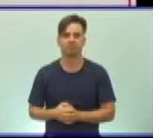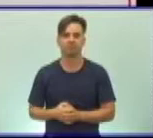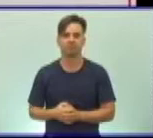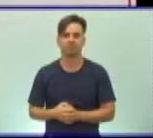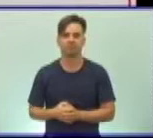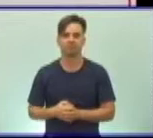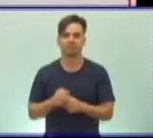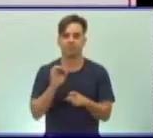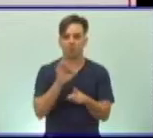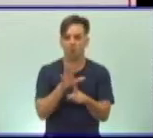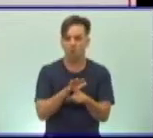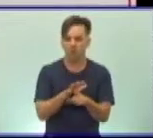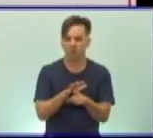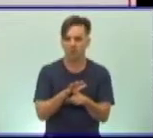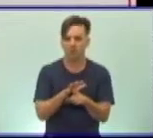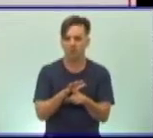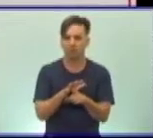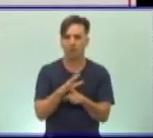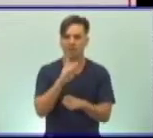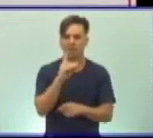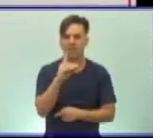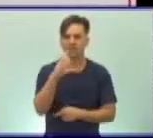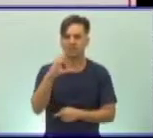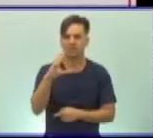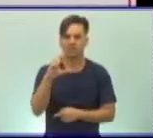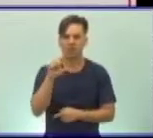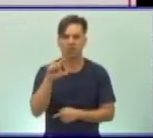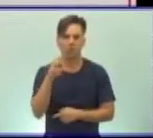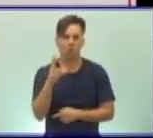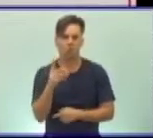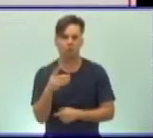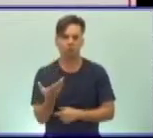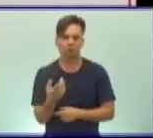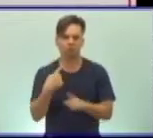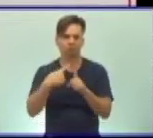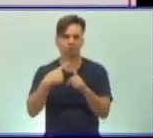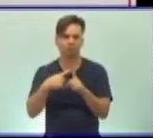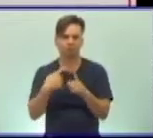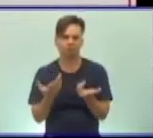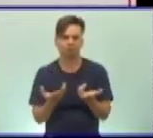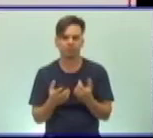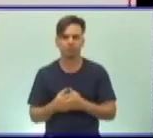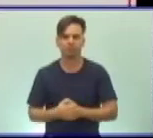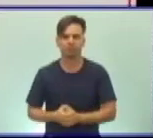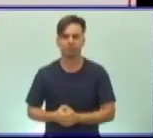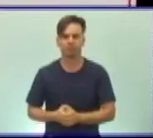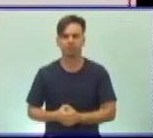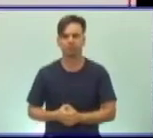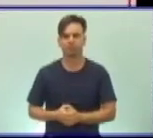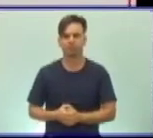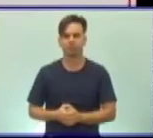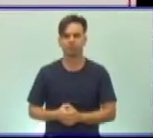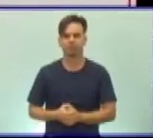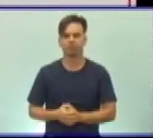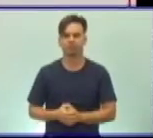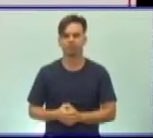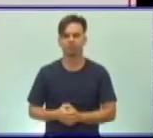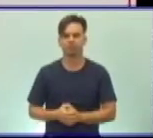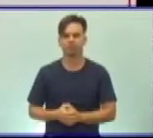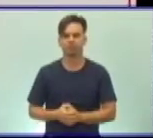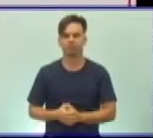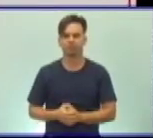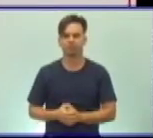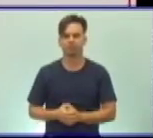Comencemos por el segmento DC. Vamos a ver quién es el segmento DC. Si observas tu figura,